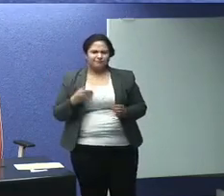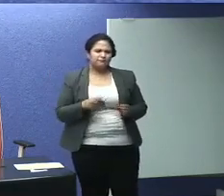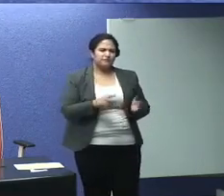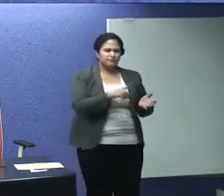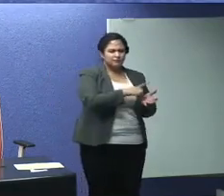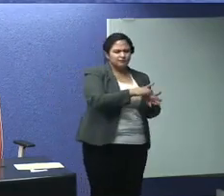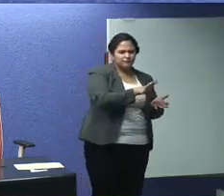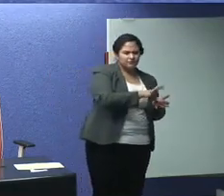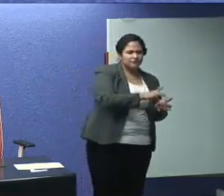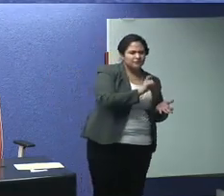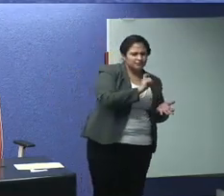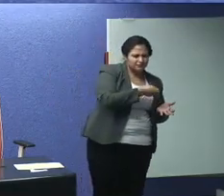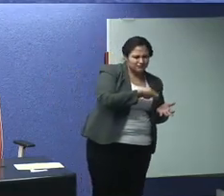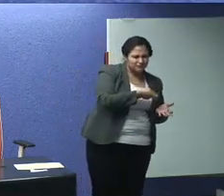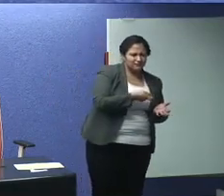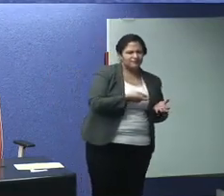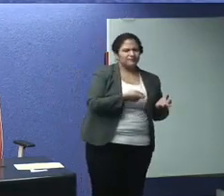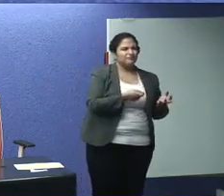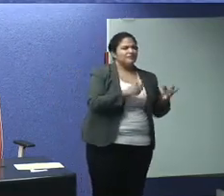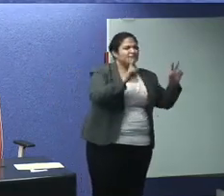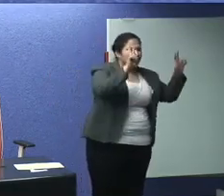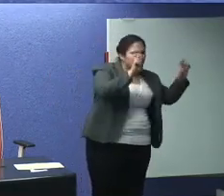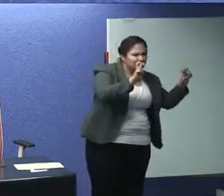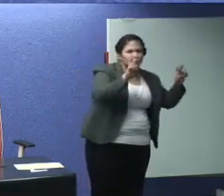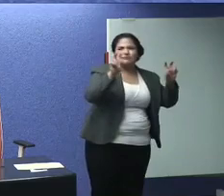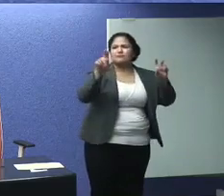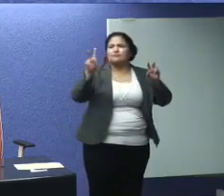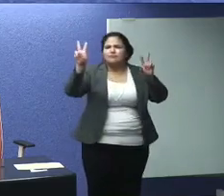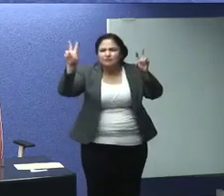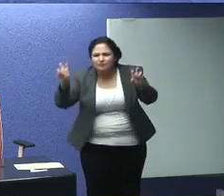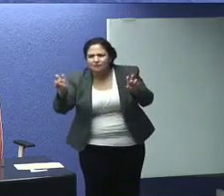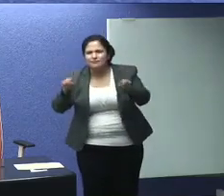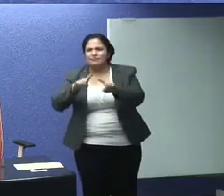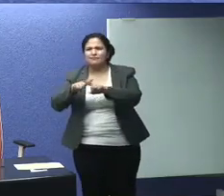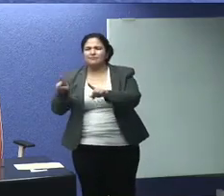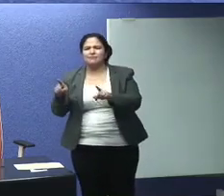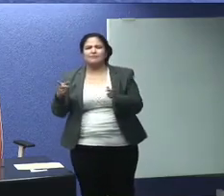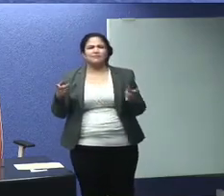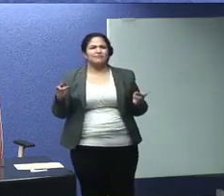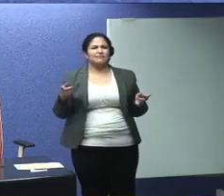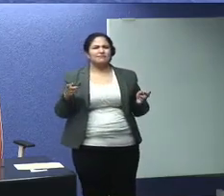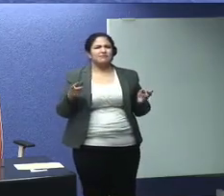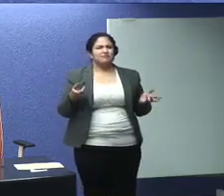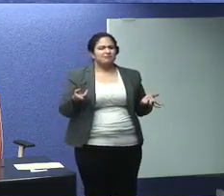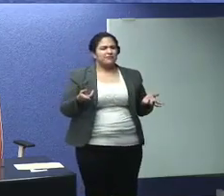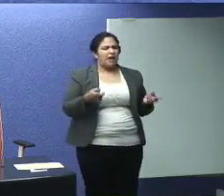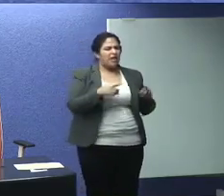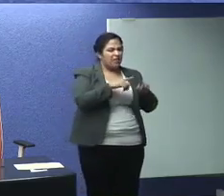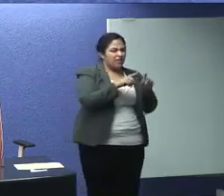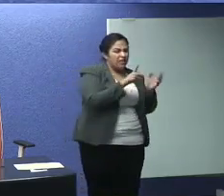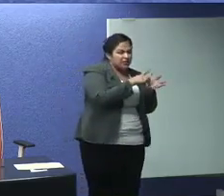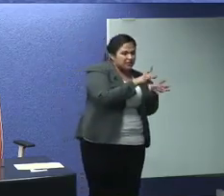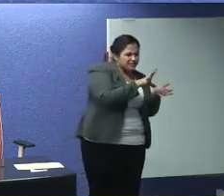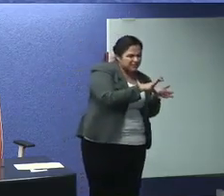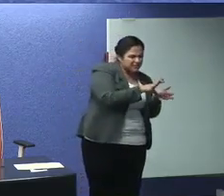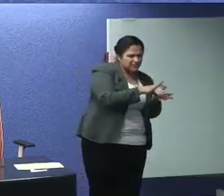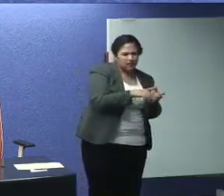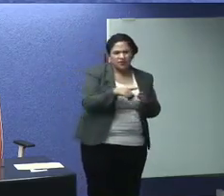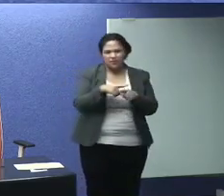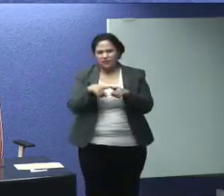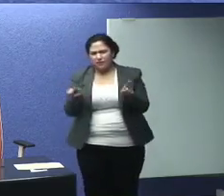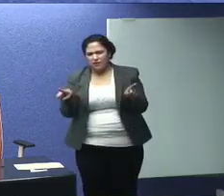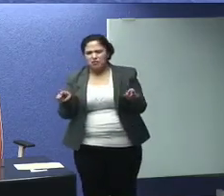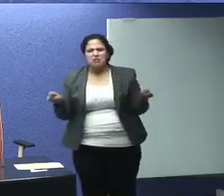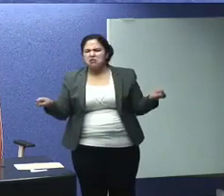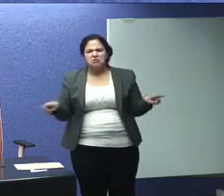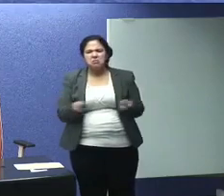abordaje consideraban a la discapacidad y a la diversidad como una misma cosa, como que el centro del problema era